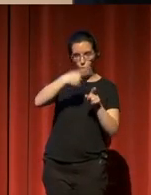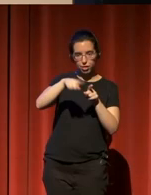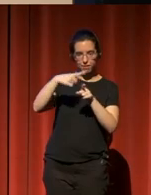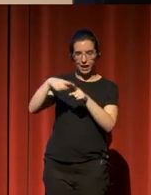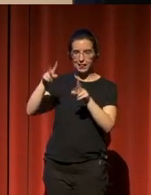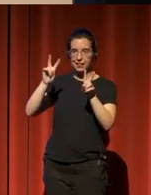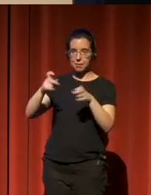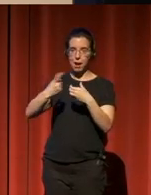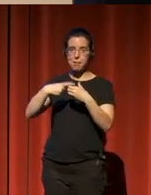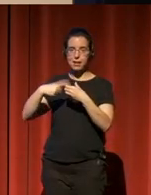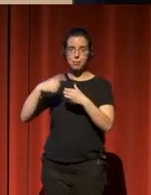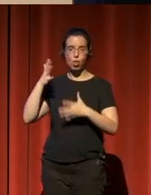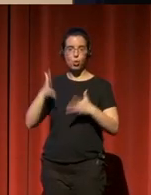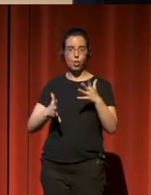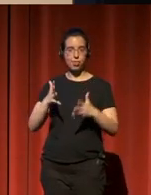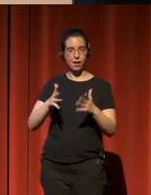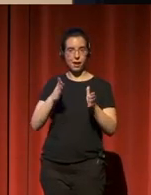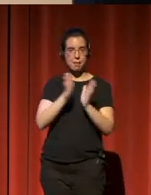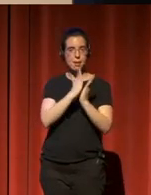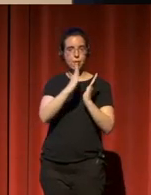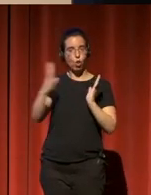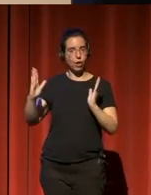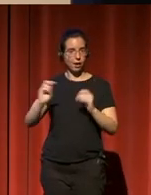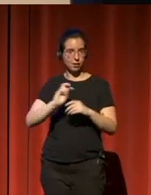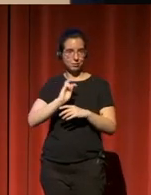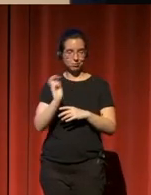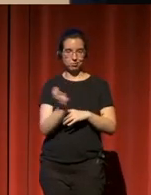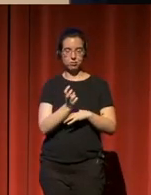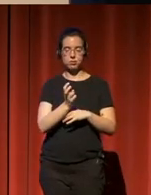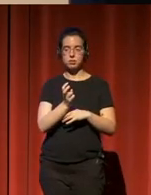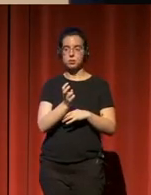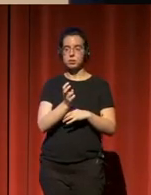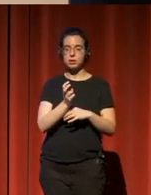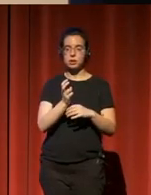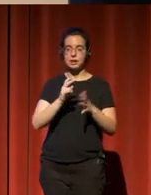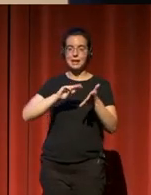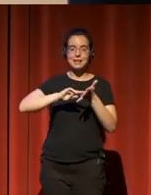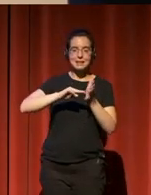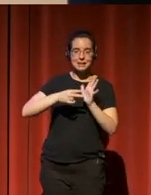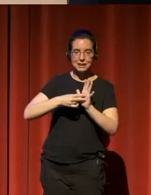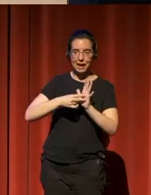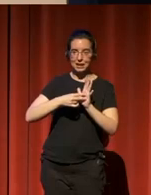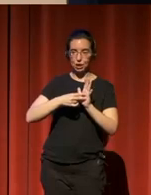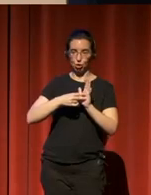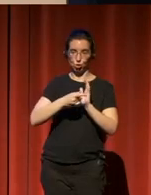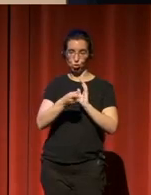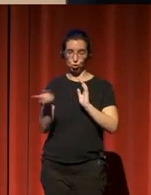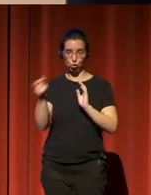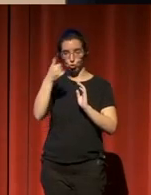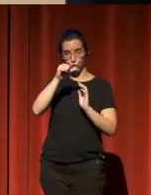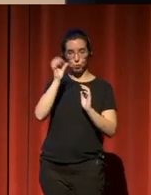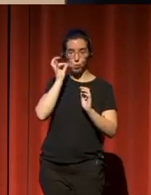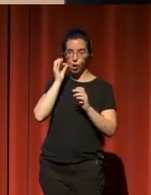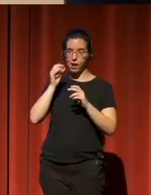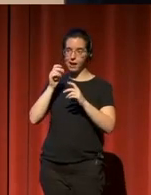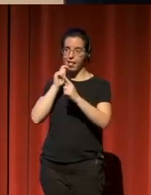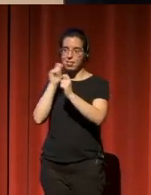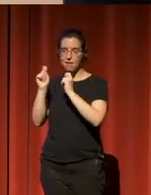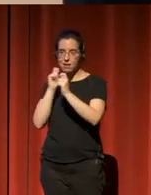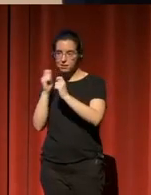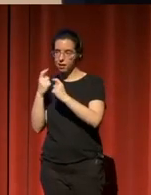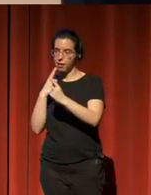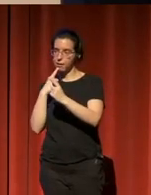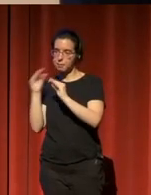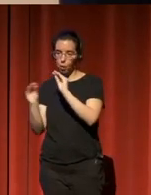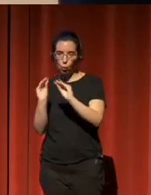ciudadana en bibliotecas que los propios y las propias técnicas entrevistadas eh manejan o o